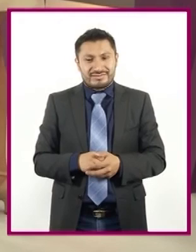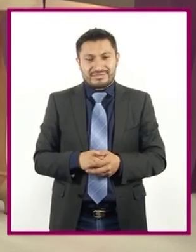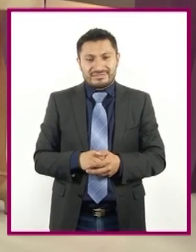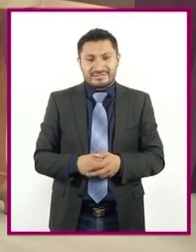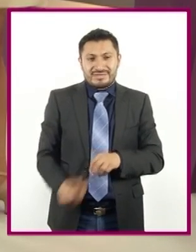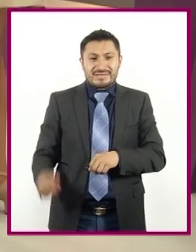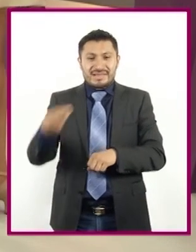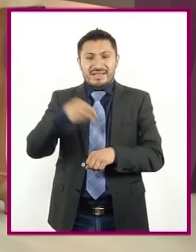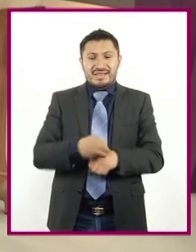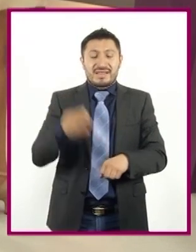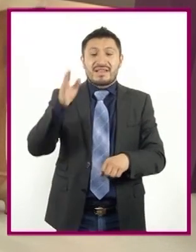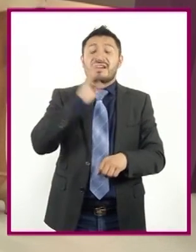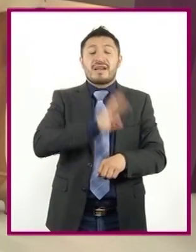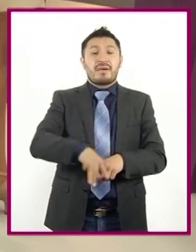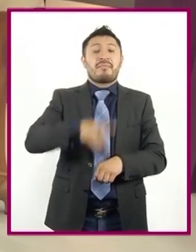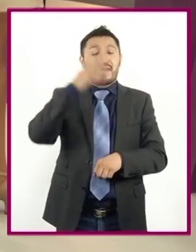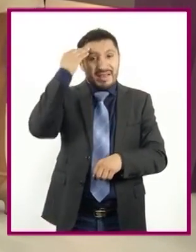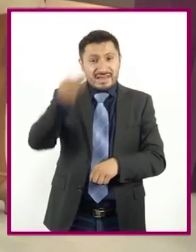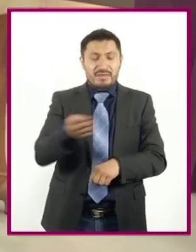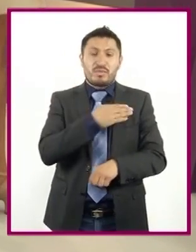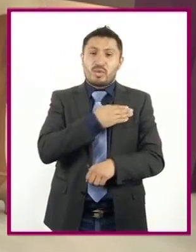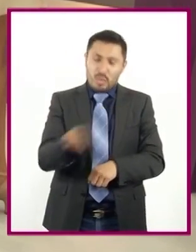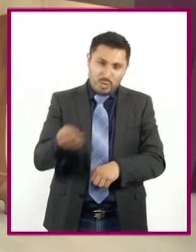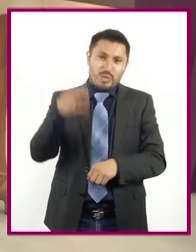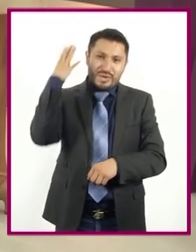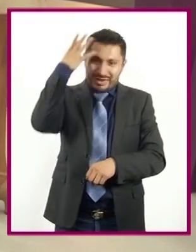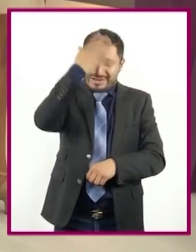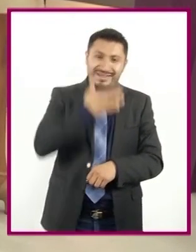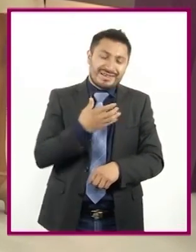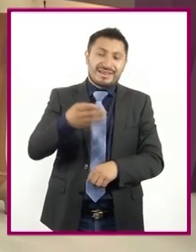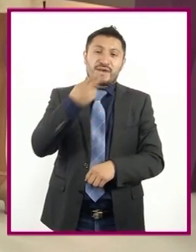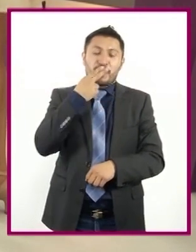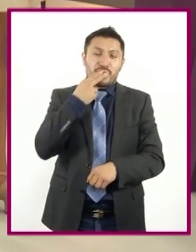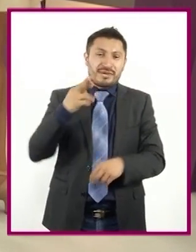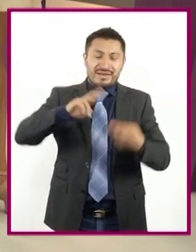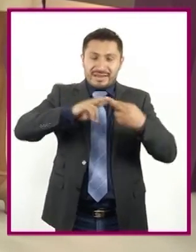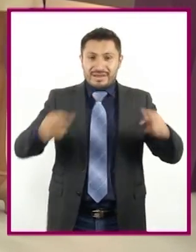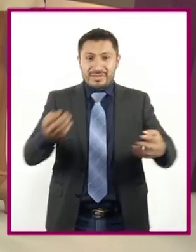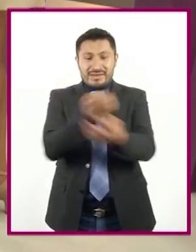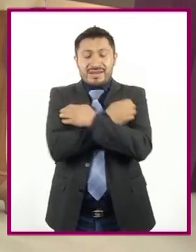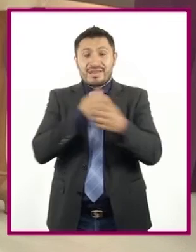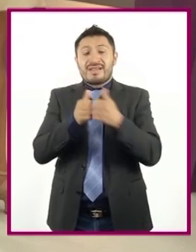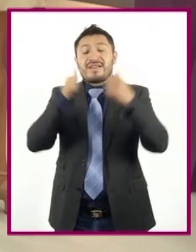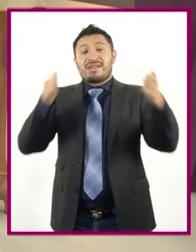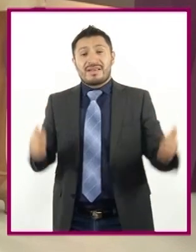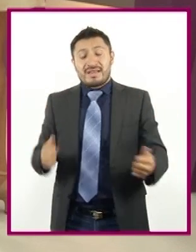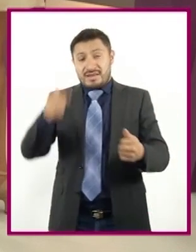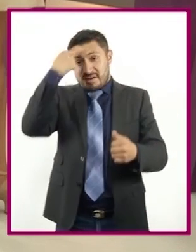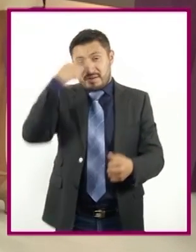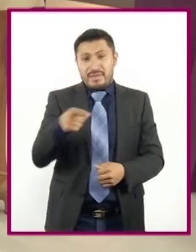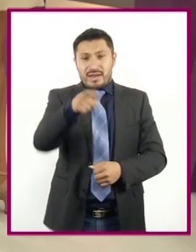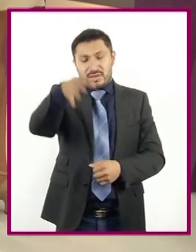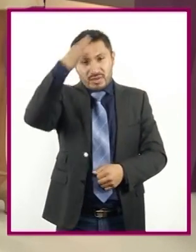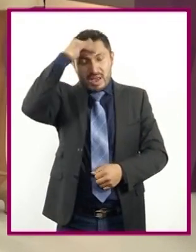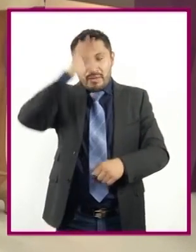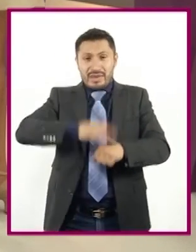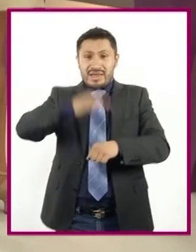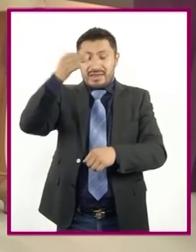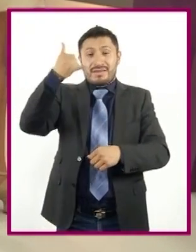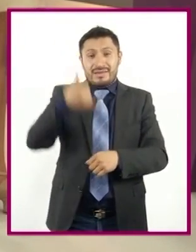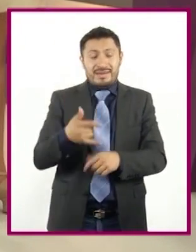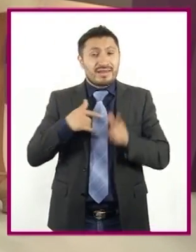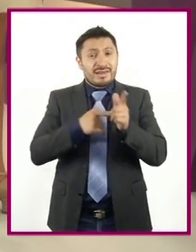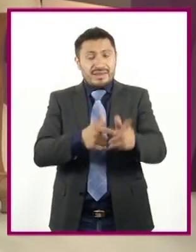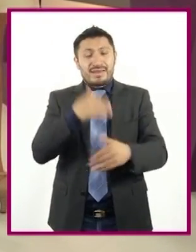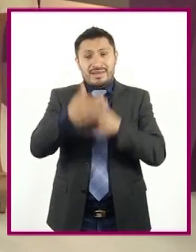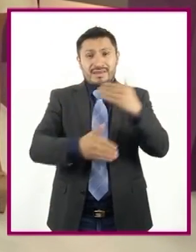Pongámosle al mal tiempo buena cara y utilicemos todos los recursos de la educación a distancia para adquirir nuevos conocimientos y seguir